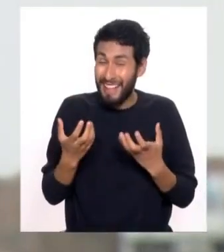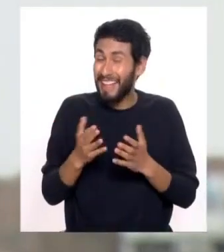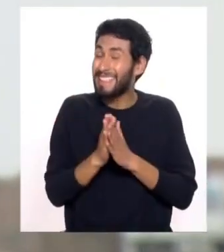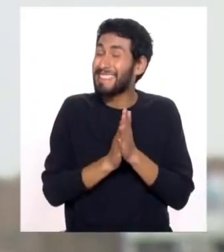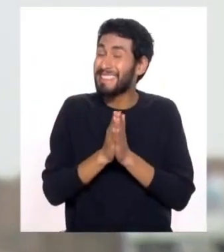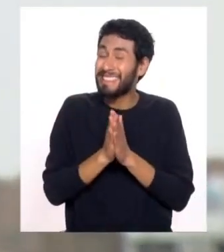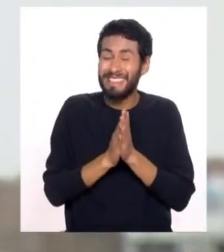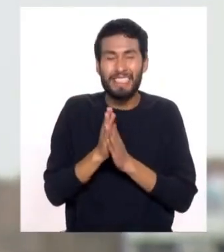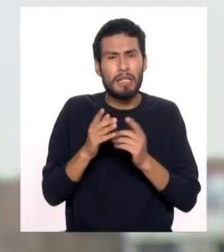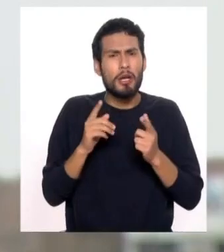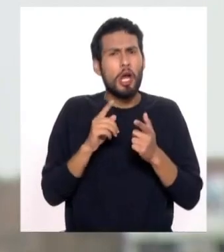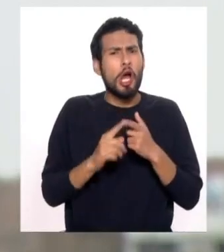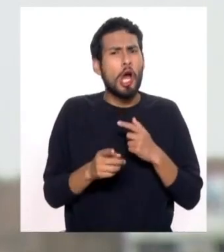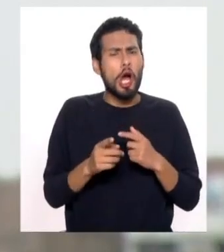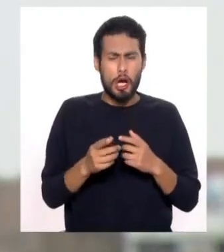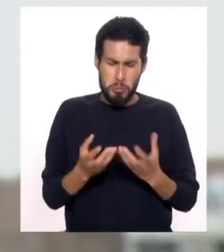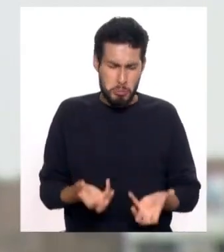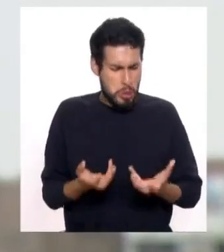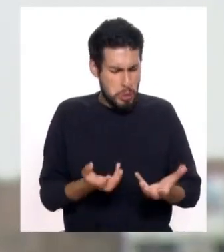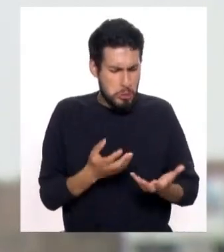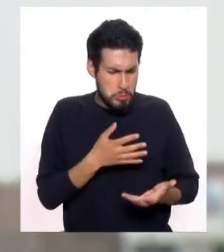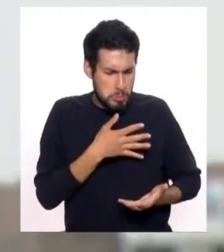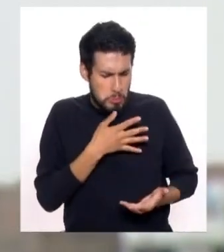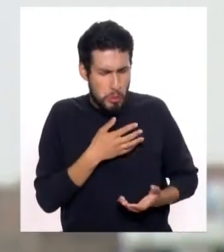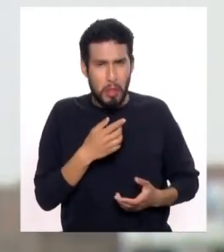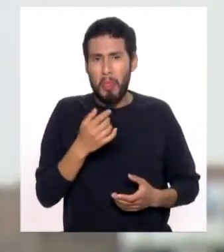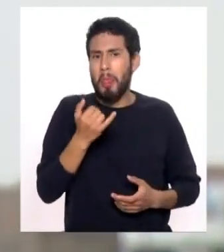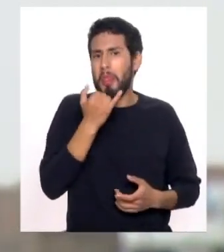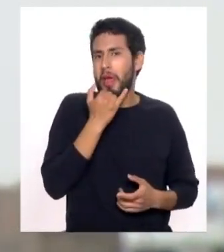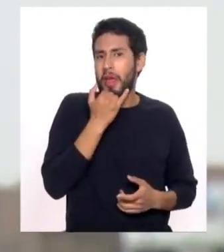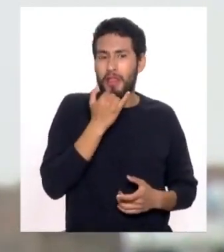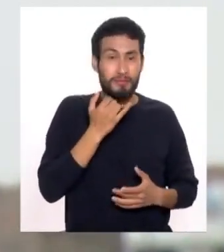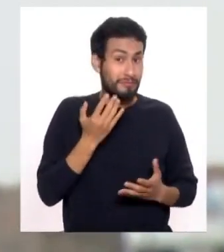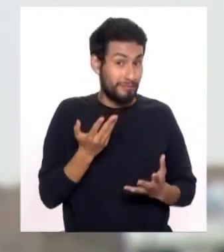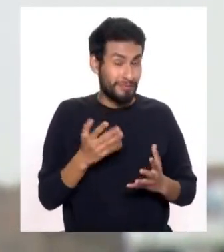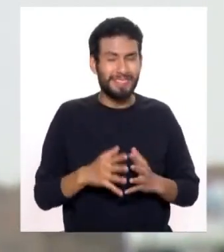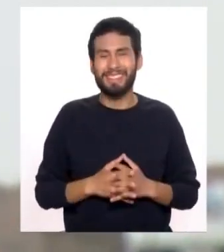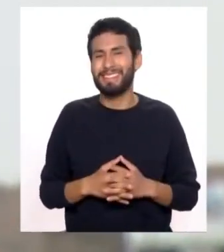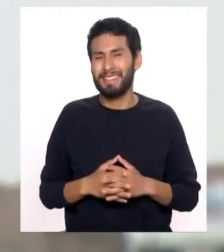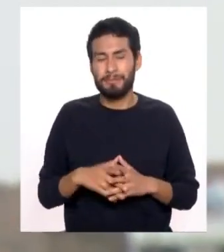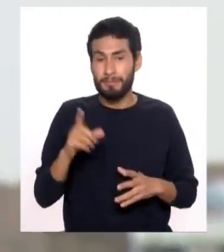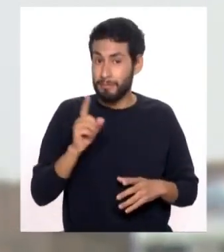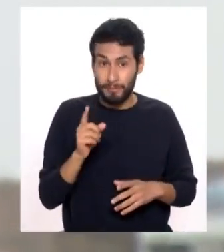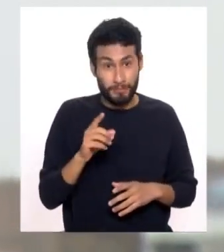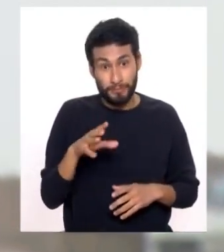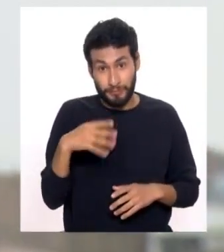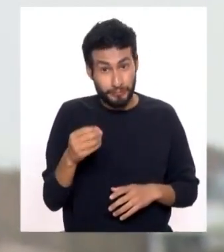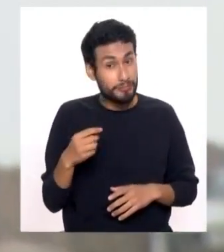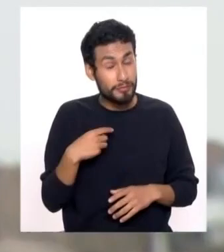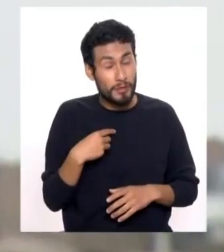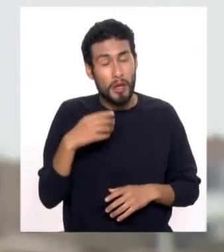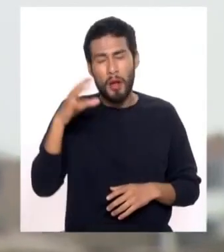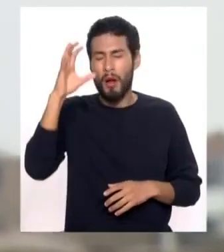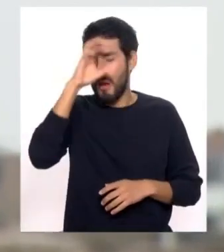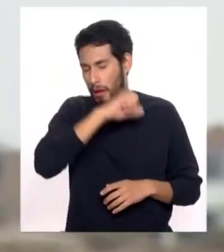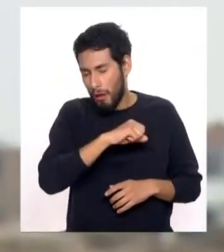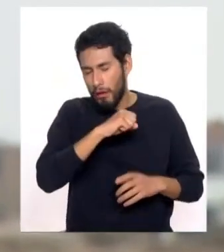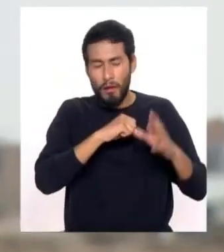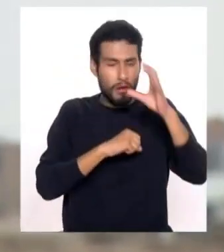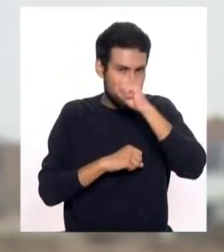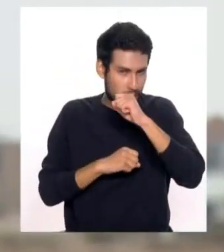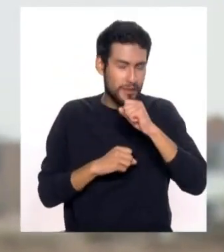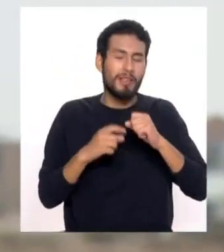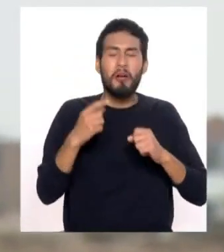buenas intenciones, pero al final en la aplicación y en la práctica lo hacemos mal, ¿no? Y no es porque queramos, sino es por desconocimiento, pero esto